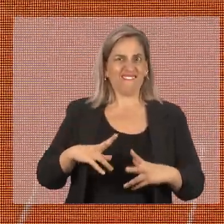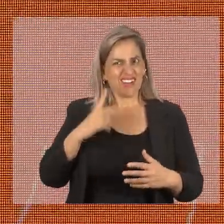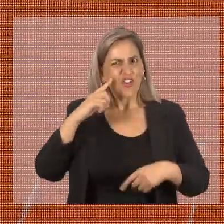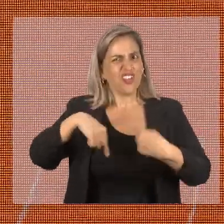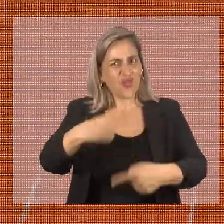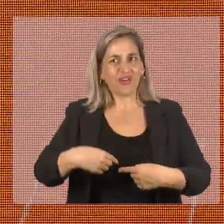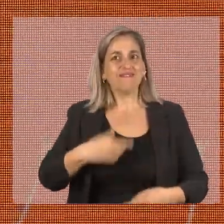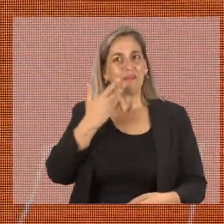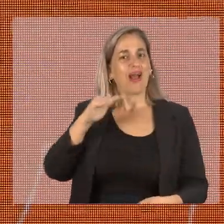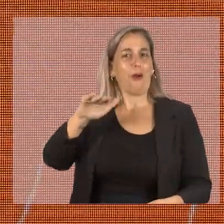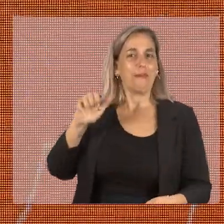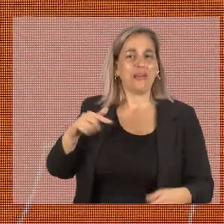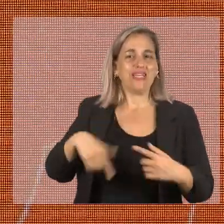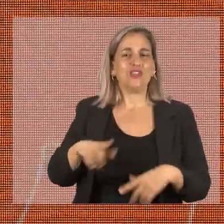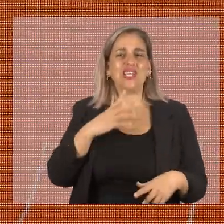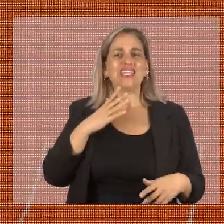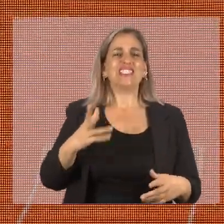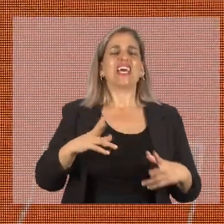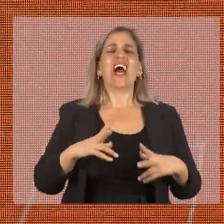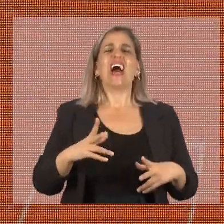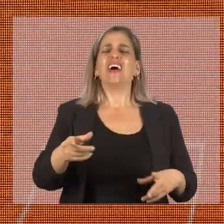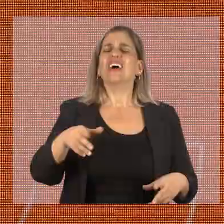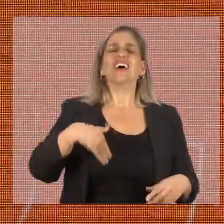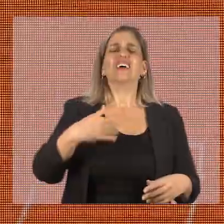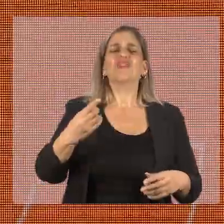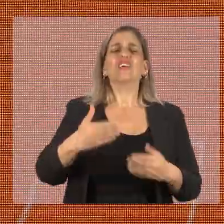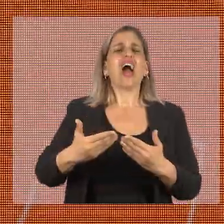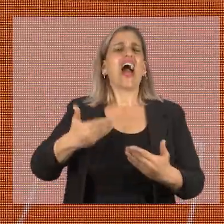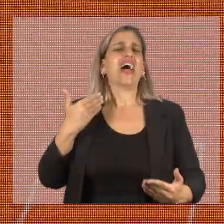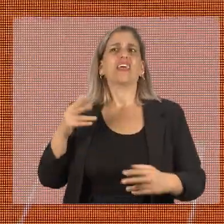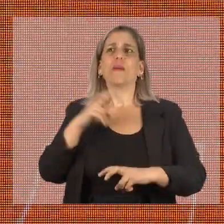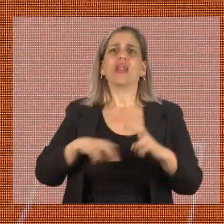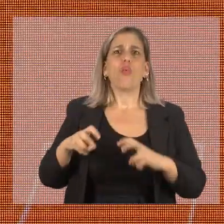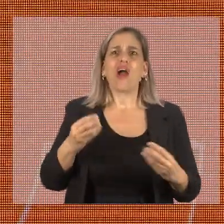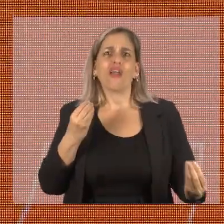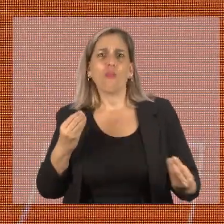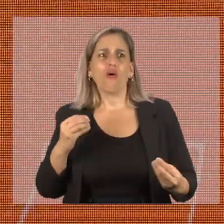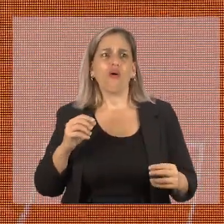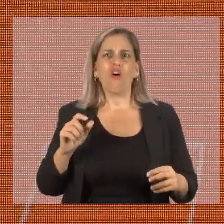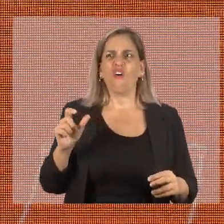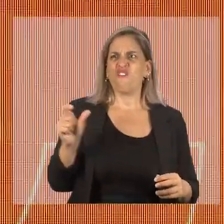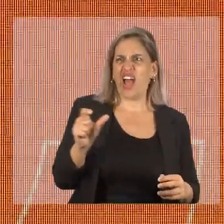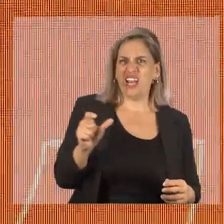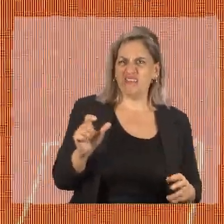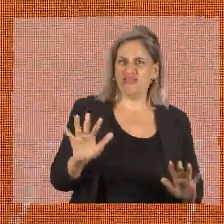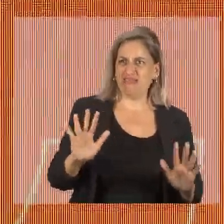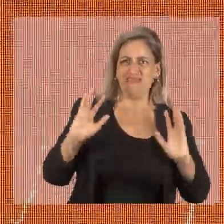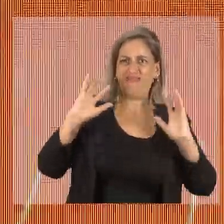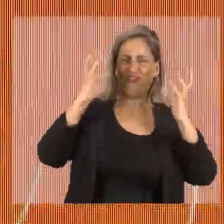no echen para atrás. Me dijo uno que le dije, te voy a citar aunque me olvidé el nombre, dijo, para atrás solo para buscar bala. Me dijo, es un tanto violento lo que vos